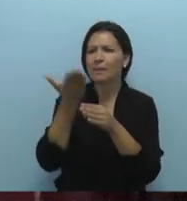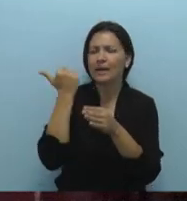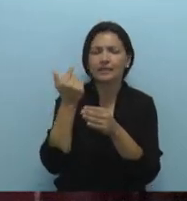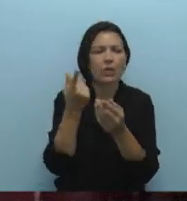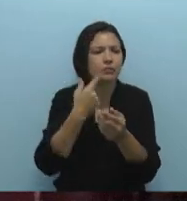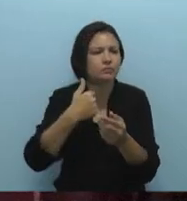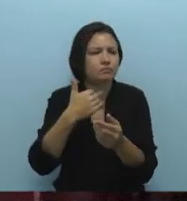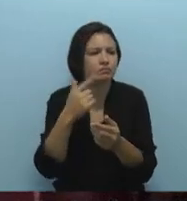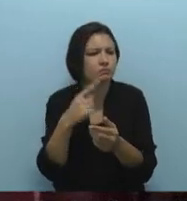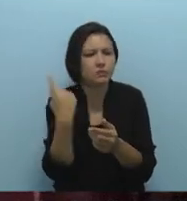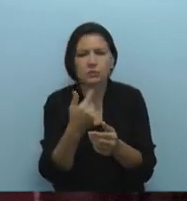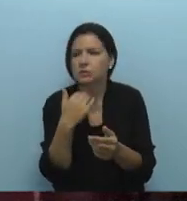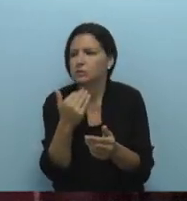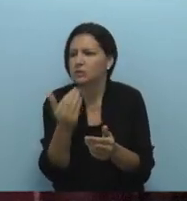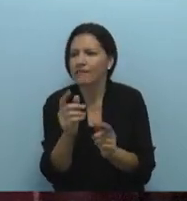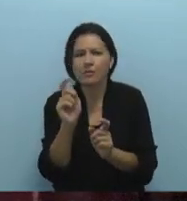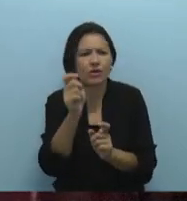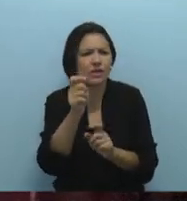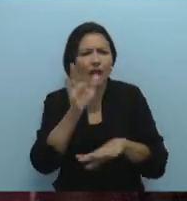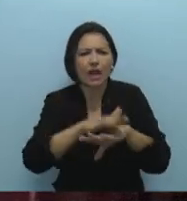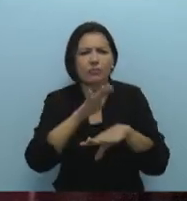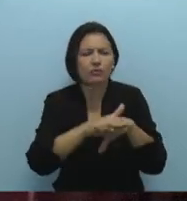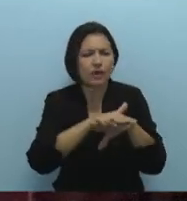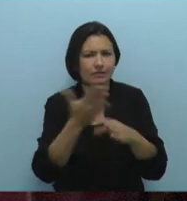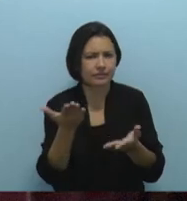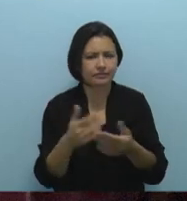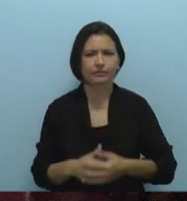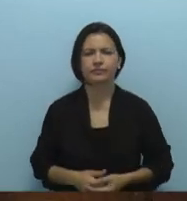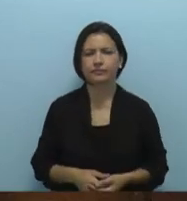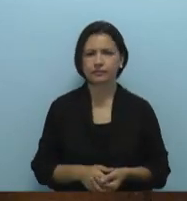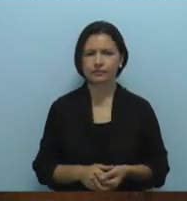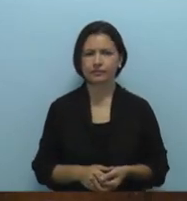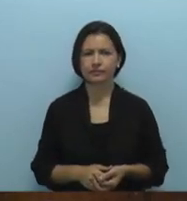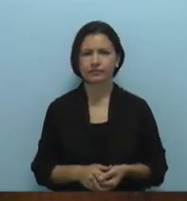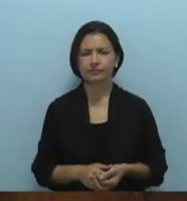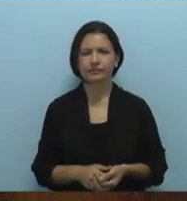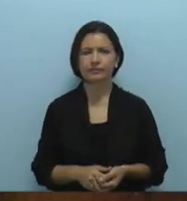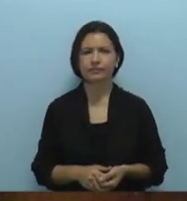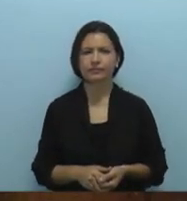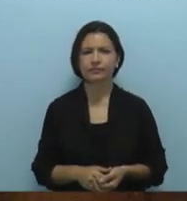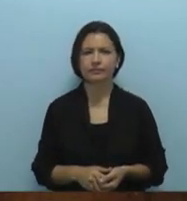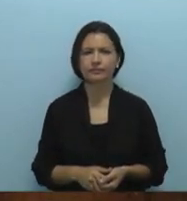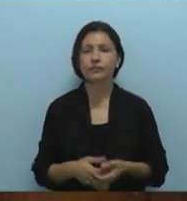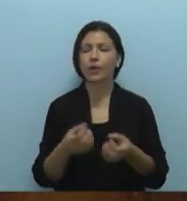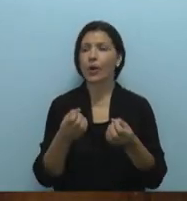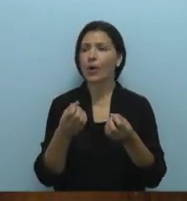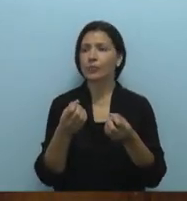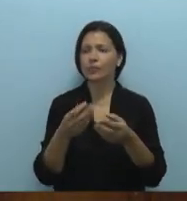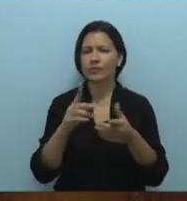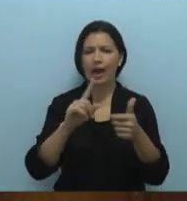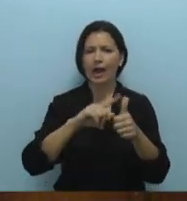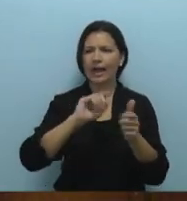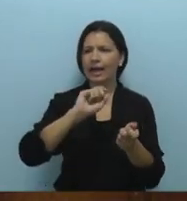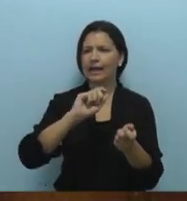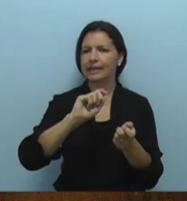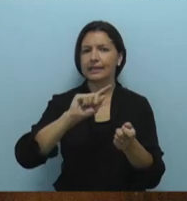de los hechos vandálicos ni ningún detenido hasta el momento. Gracias, señora Presidenta. Gracias, diputada. Ponemos a consideración la solicitud de